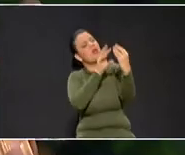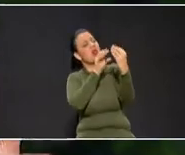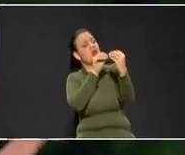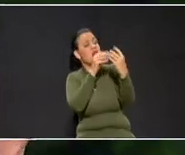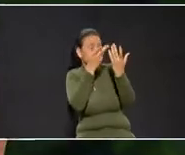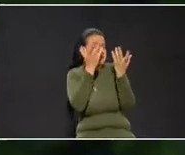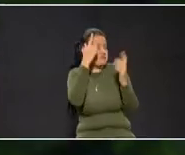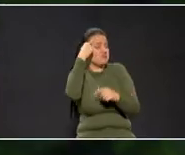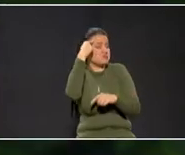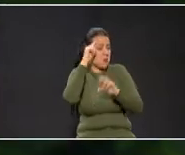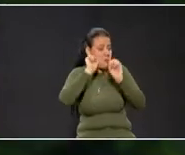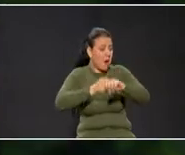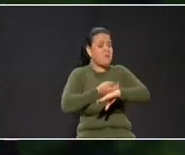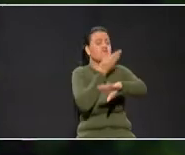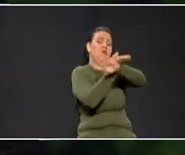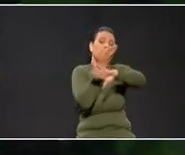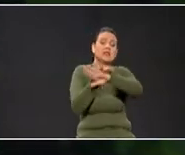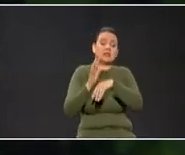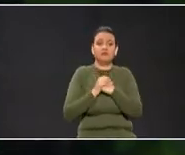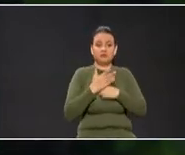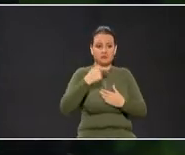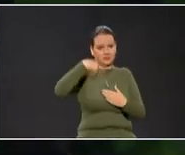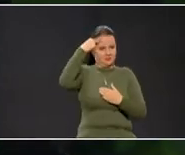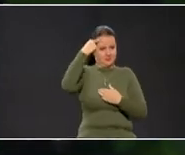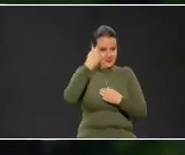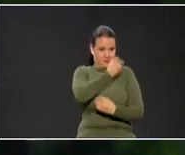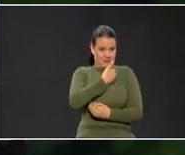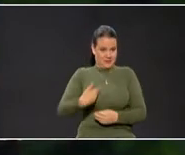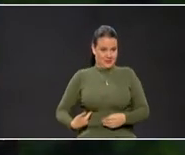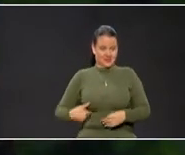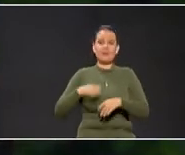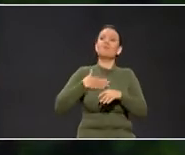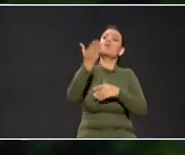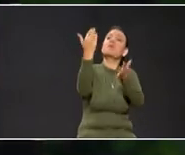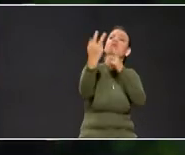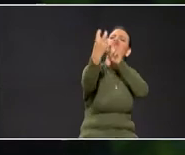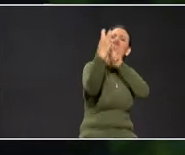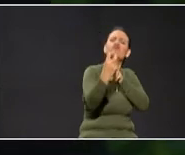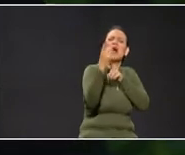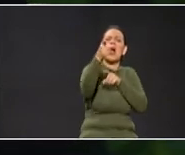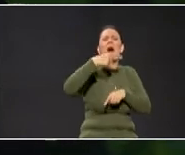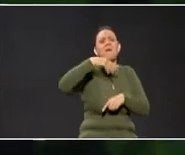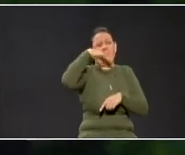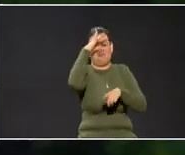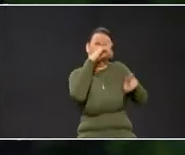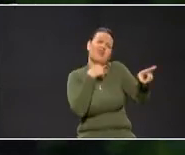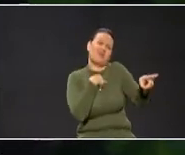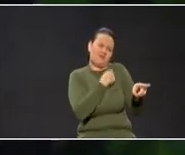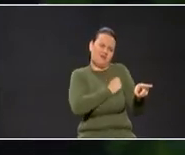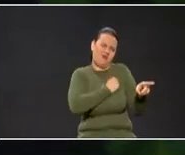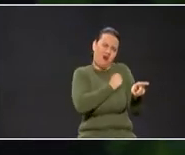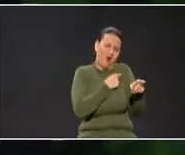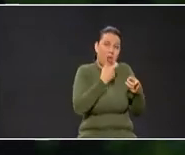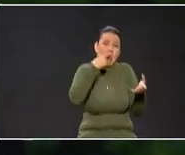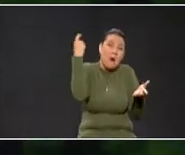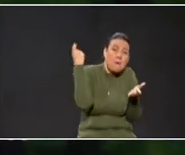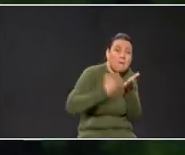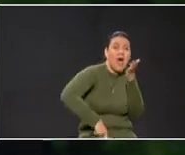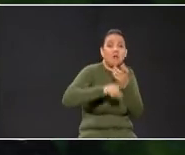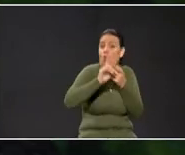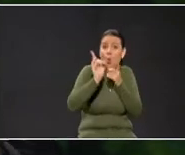con el presidente vamos a decirle señor necesitamos a medellín que haya unas exenciones tributarias para nuestros inversionistas